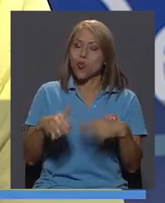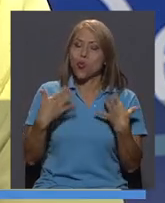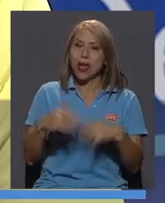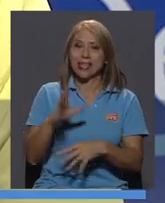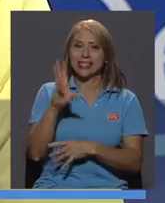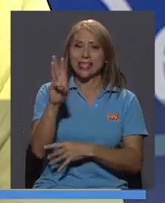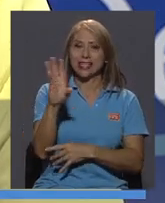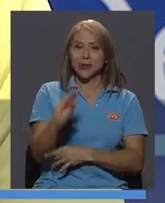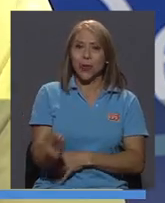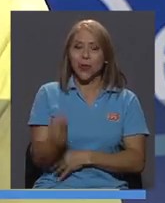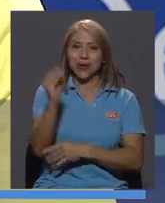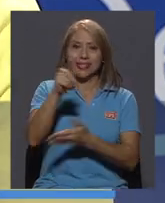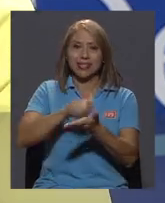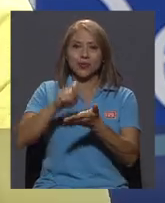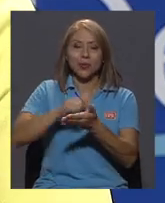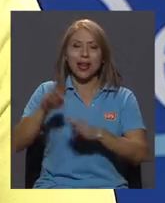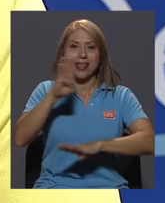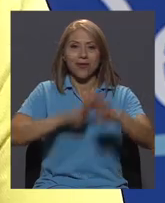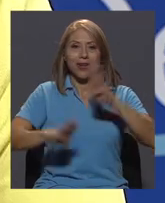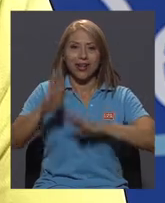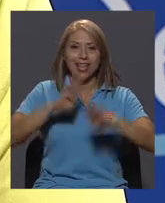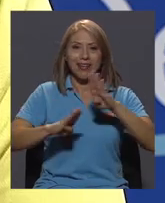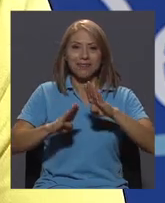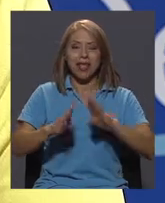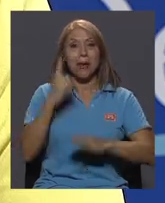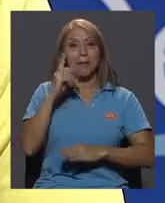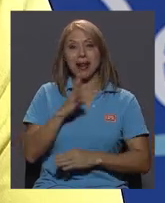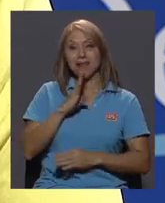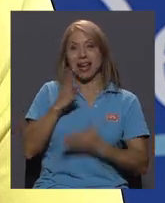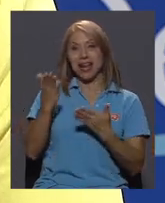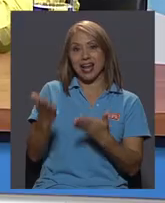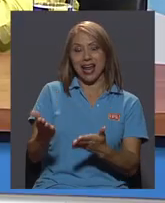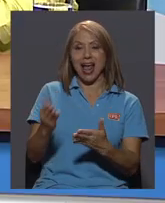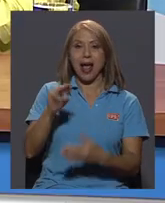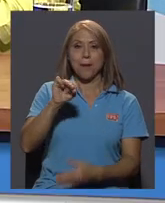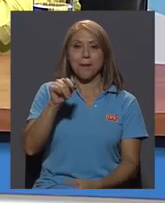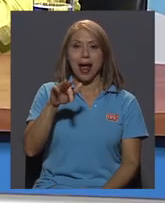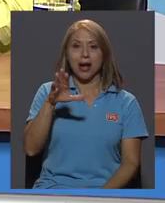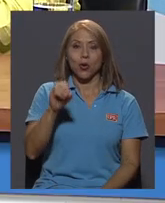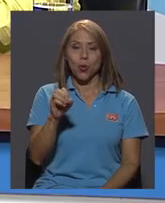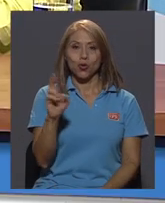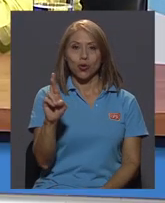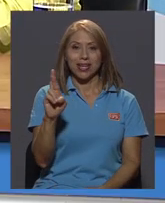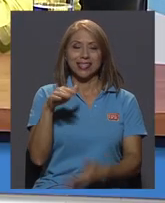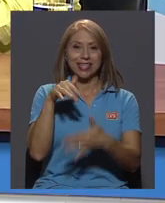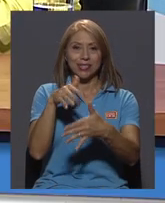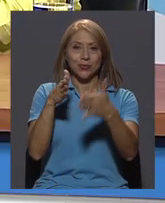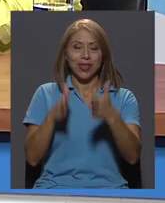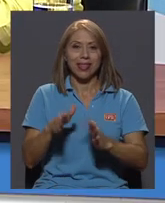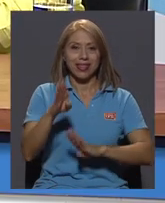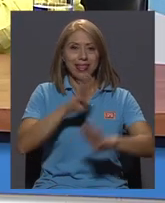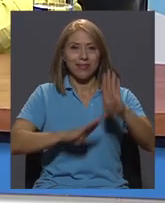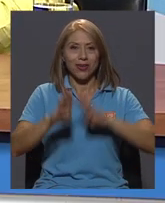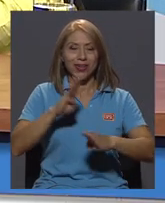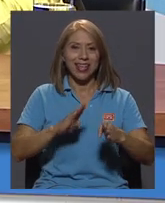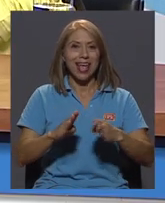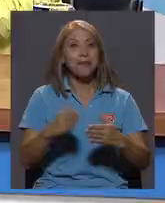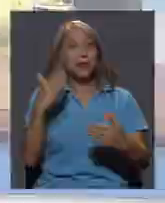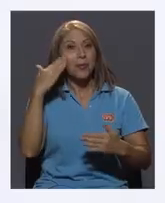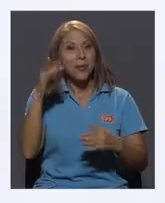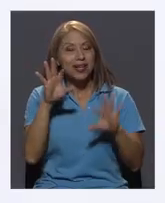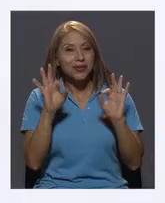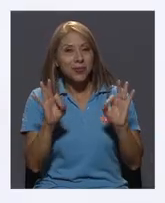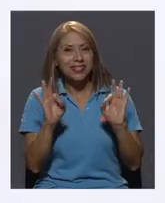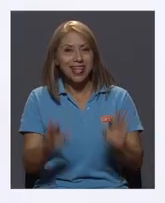de la escuela de biología para hablar de este tema se encuentra con nosotros marcos rodríguez estudiante de biología buena